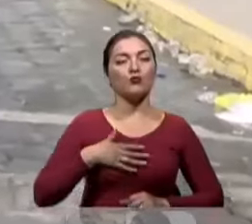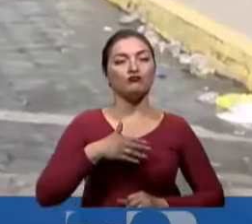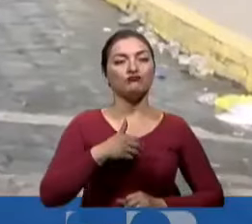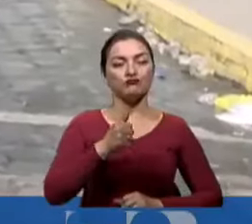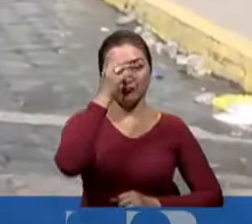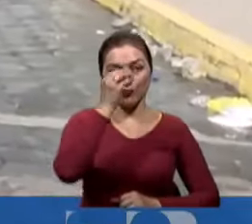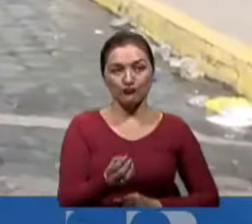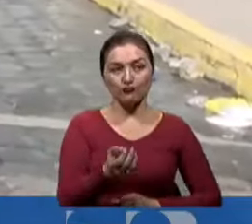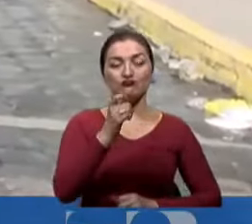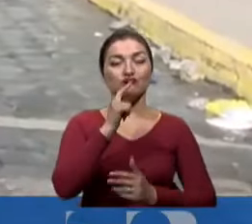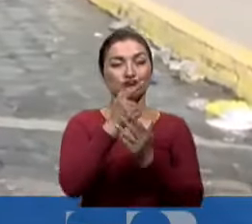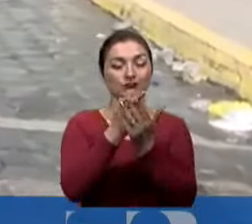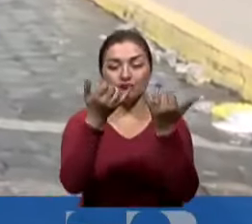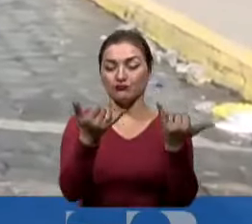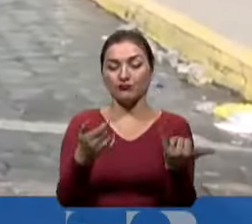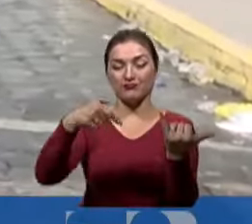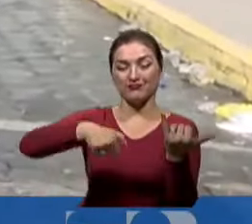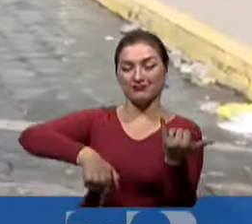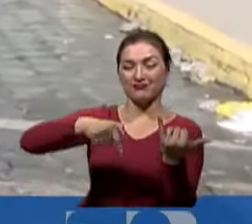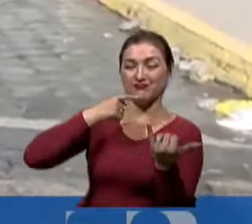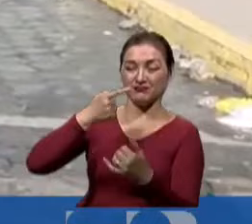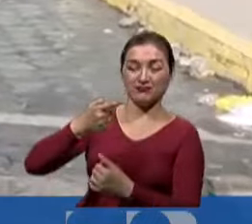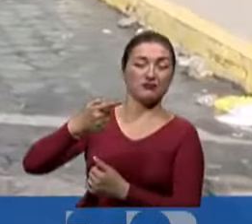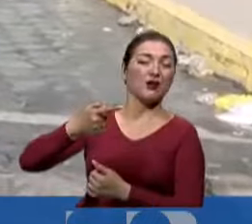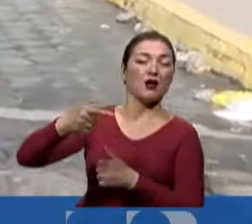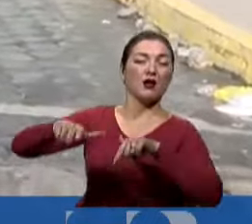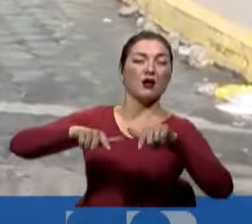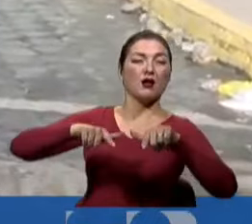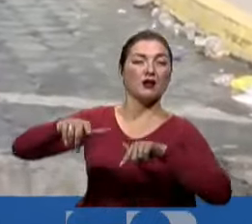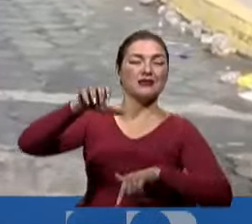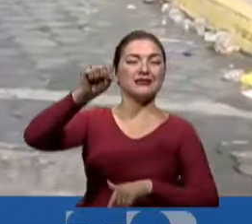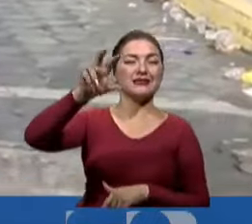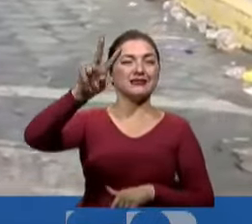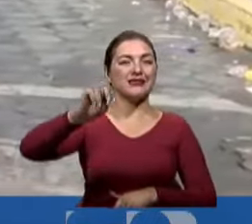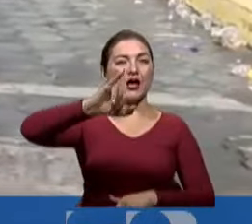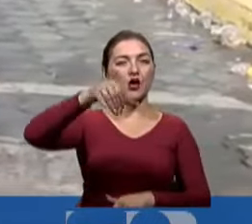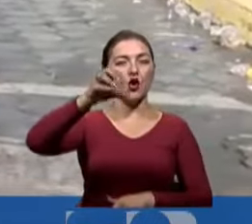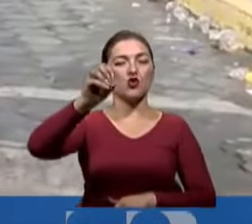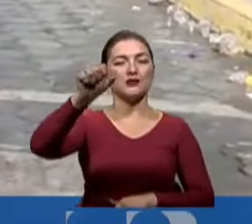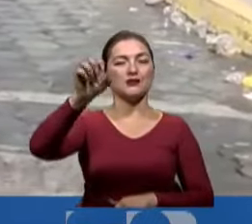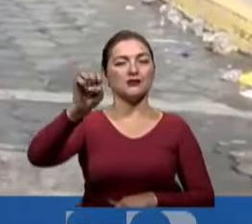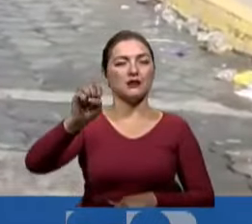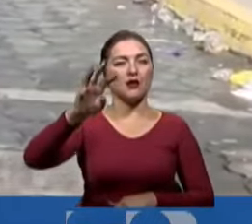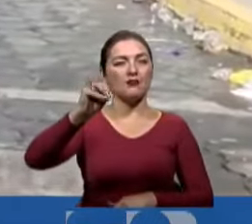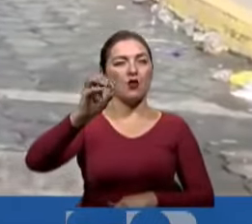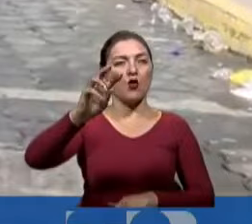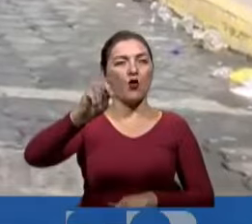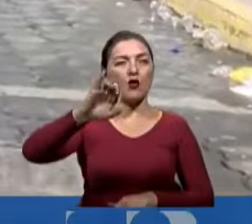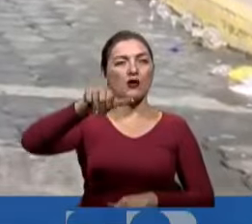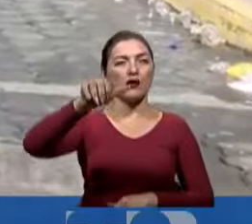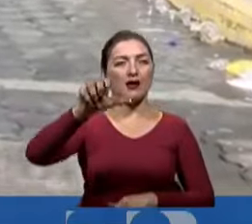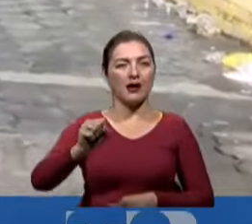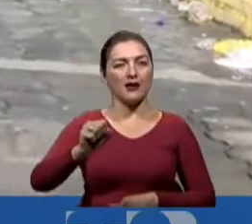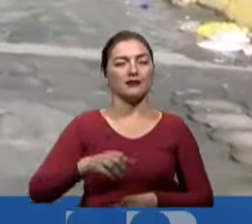tal en estudios? Muy buenos días. Nosotros, tal como ustedes lo han dicho, estamos en San José de Monjas, específicamente en la calle Baltasar García, y quiero que